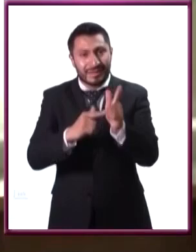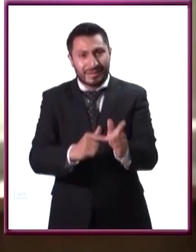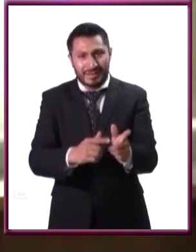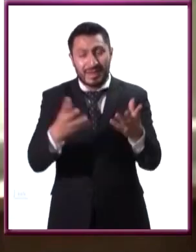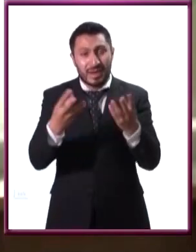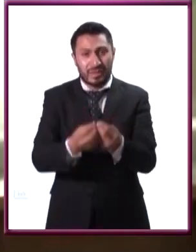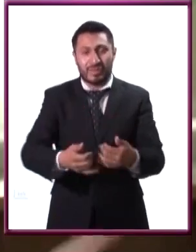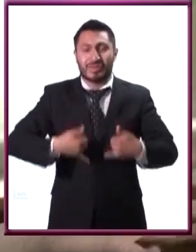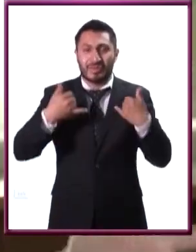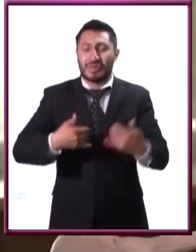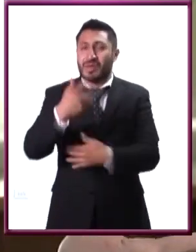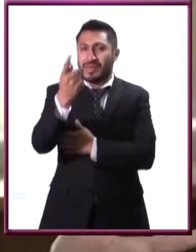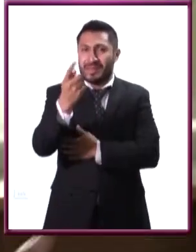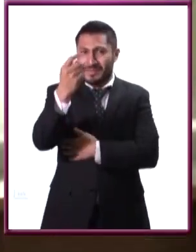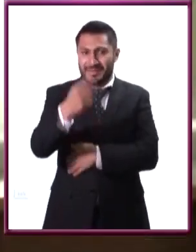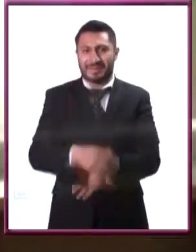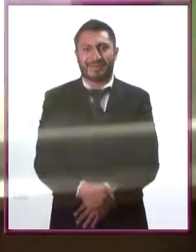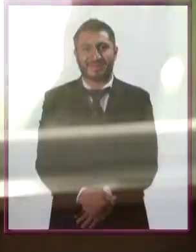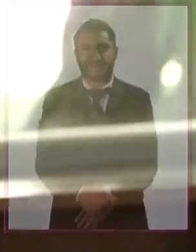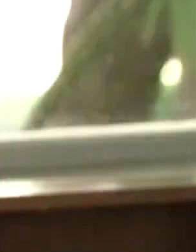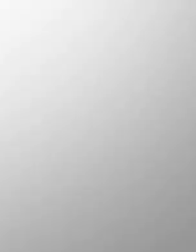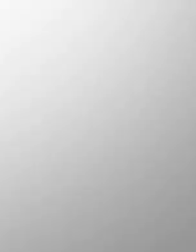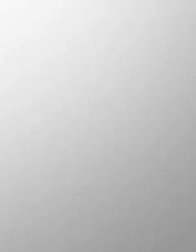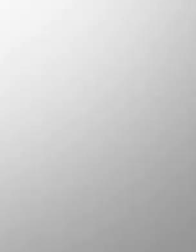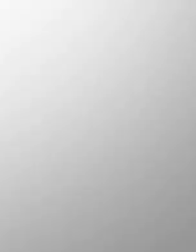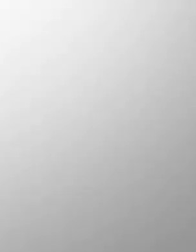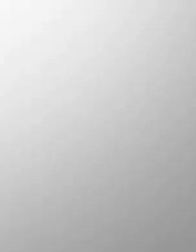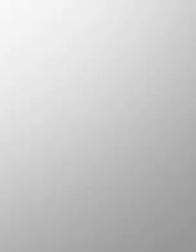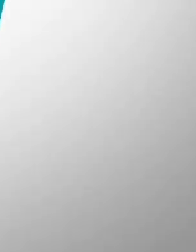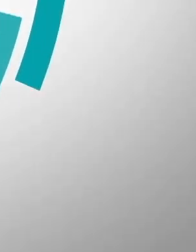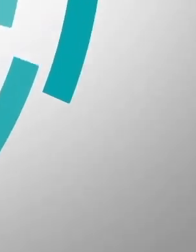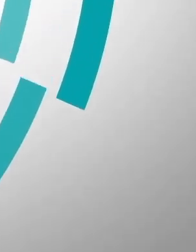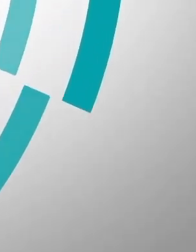nosotros, esto es Jóvenes en TV.